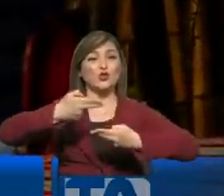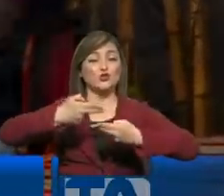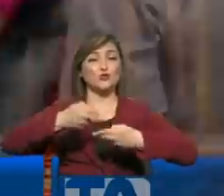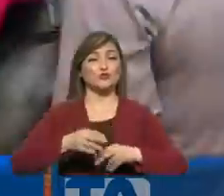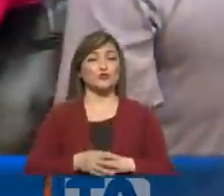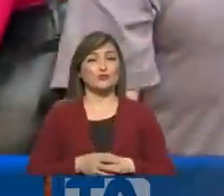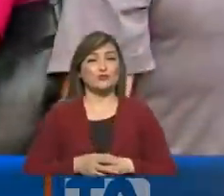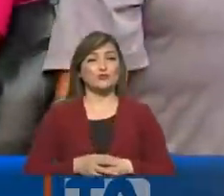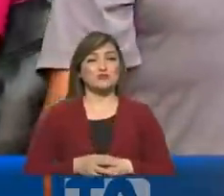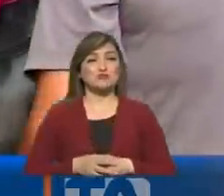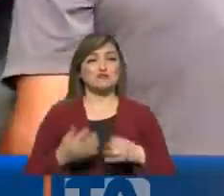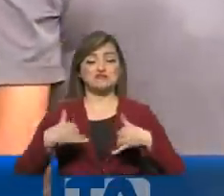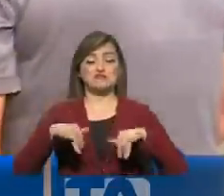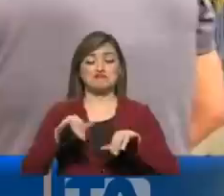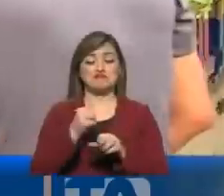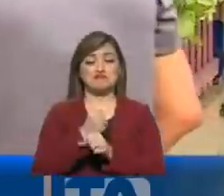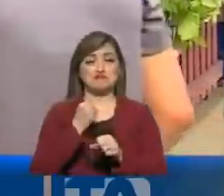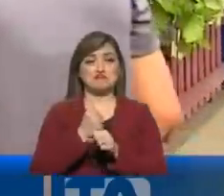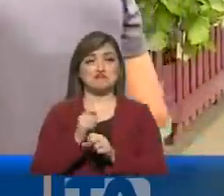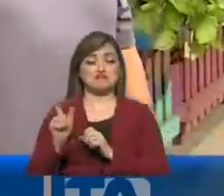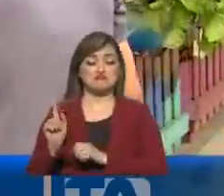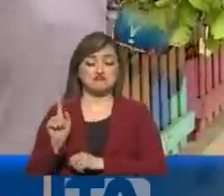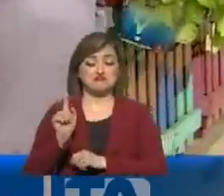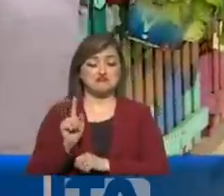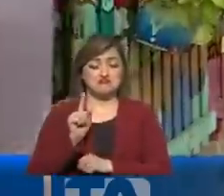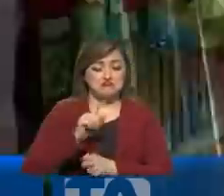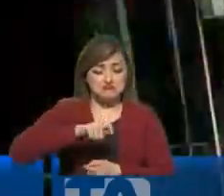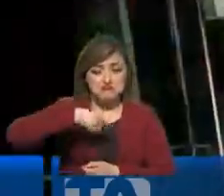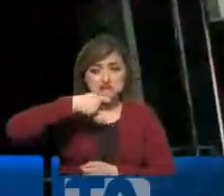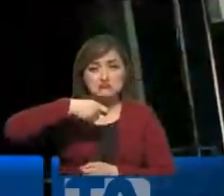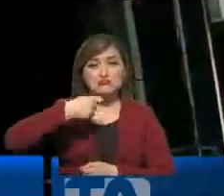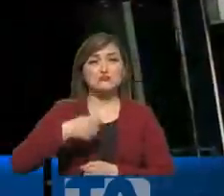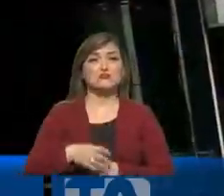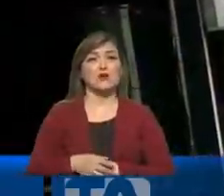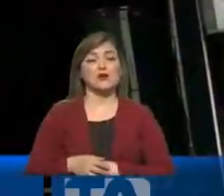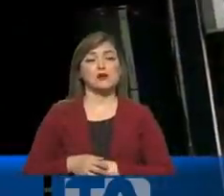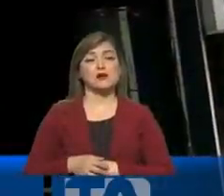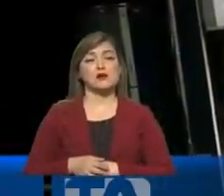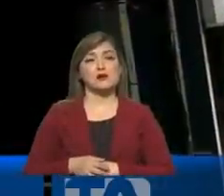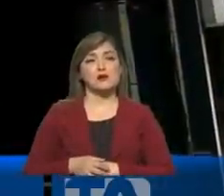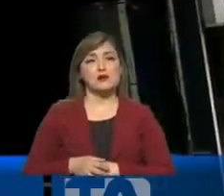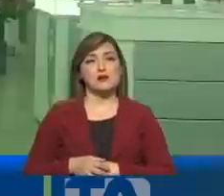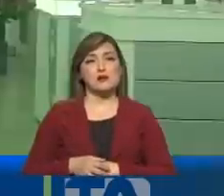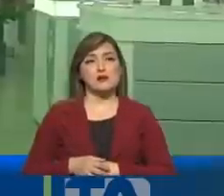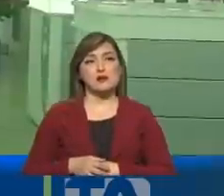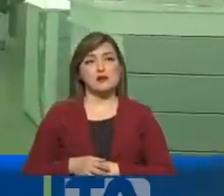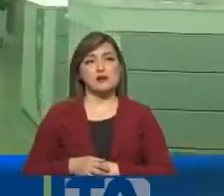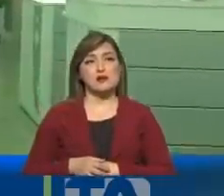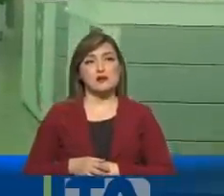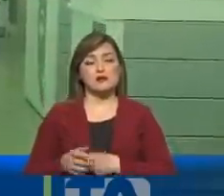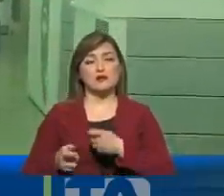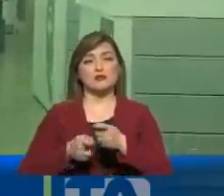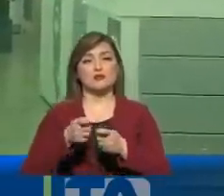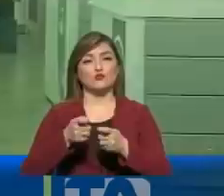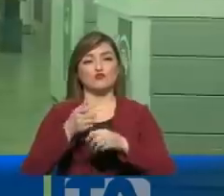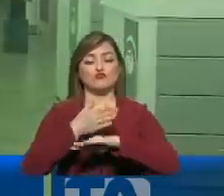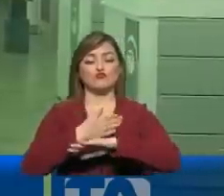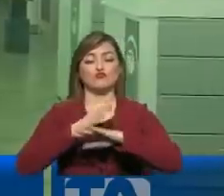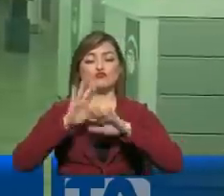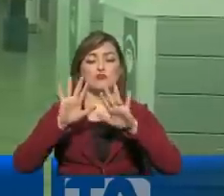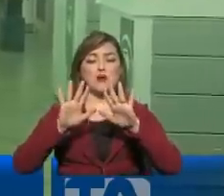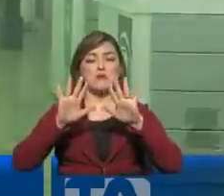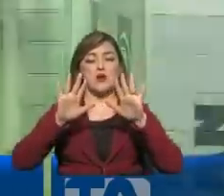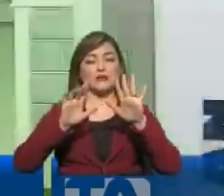que estaban activos, que llegaban clientes, llegaban comensales y así se movilizaba, se movía el comercio. Ya fue cerca de